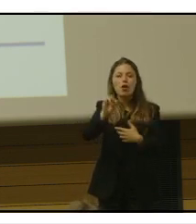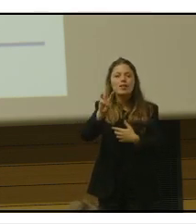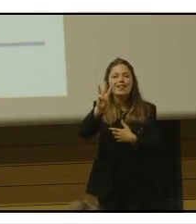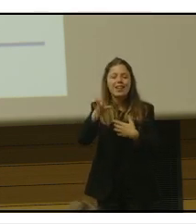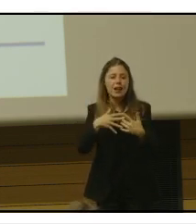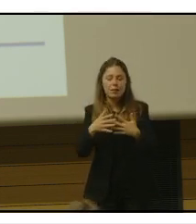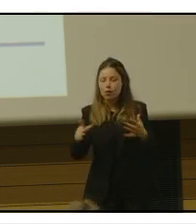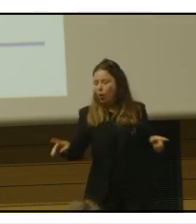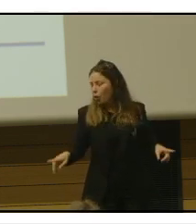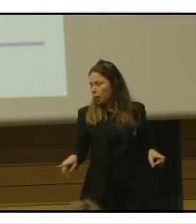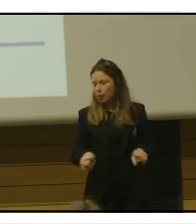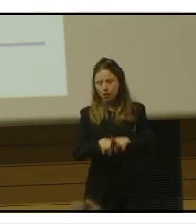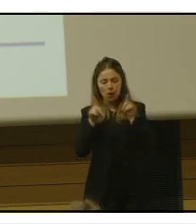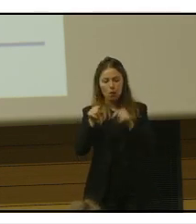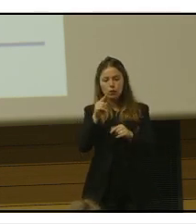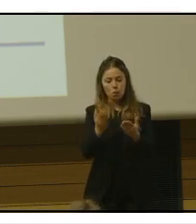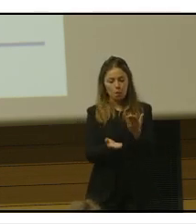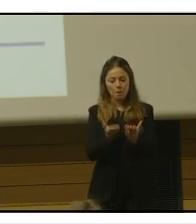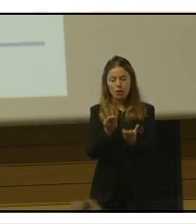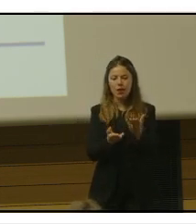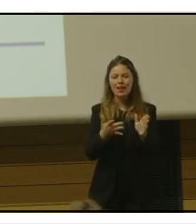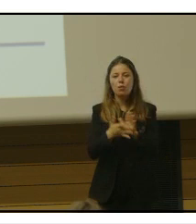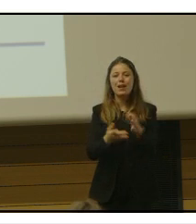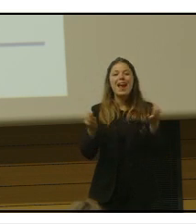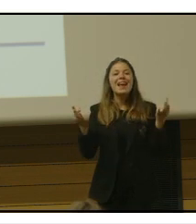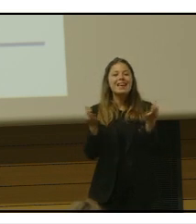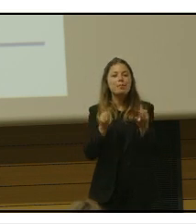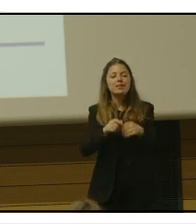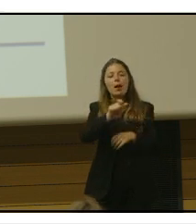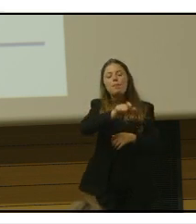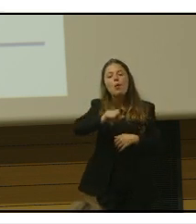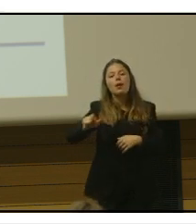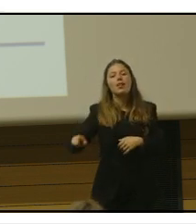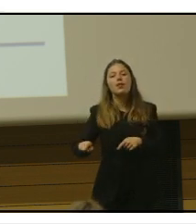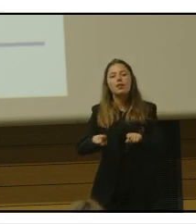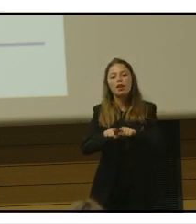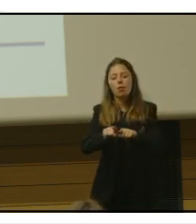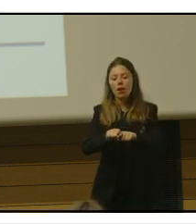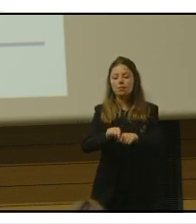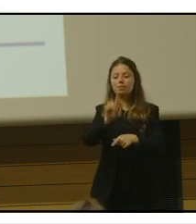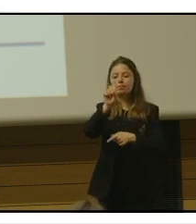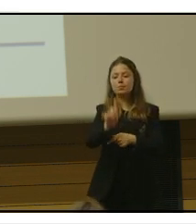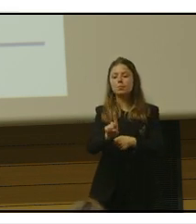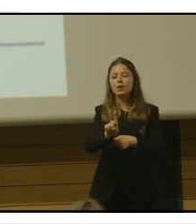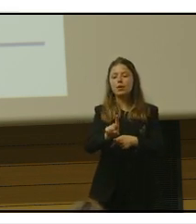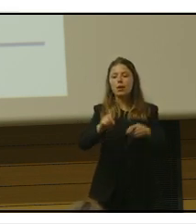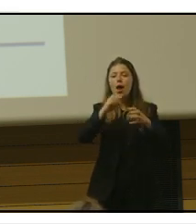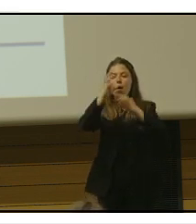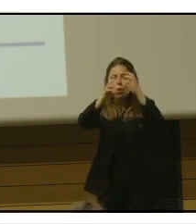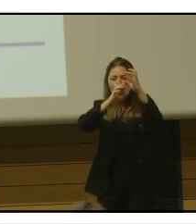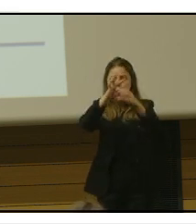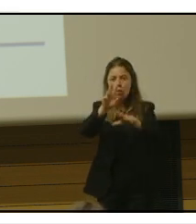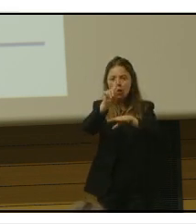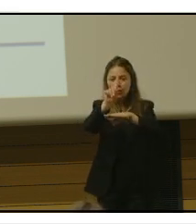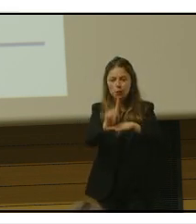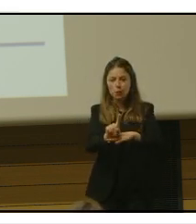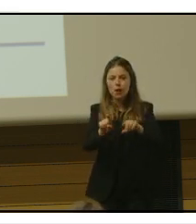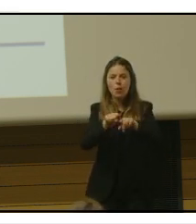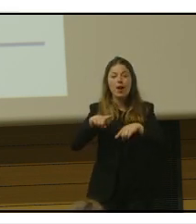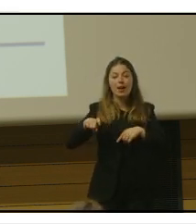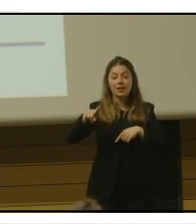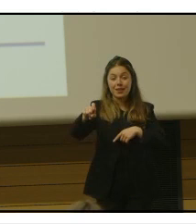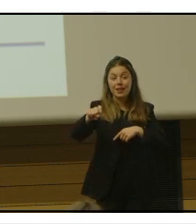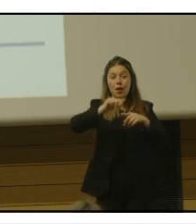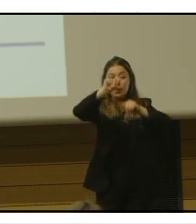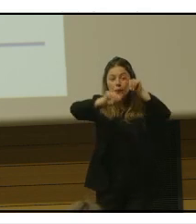tercera mano. O sea, tú lo que tienes que valorar es qué pasa con la población que se expone a ese carcinógeno que está presente